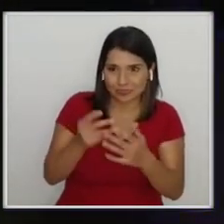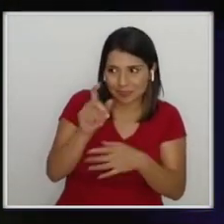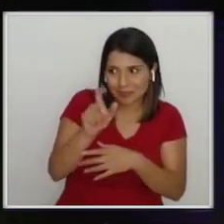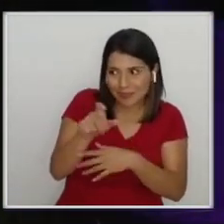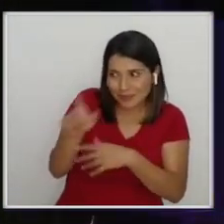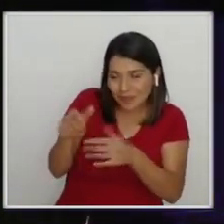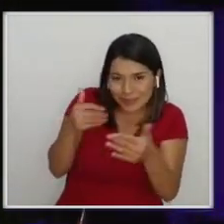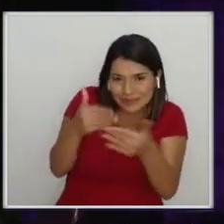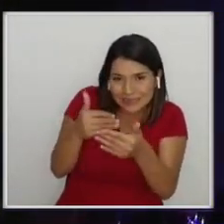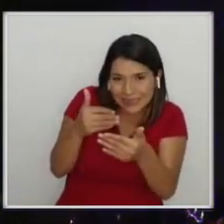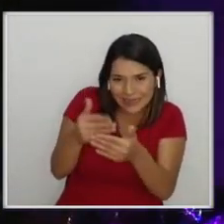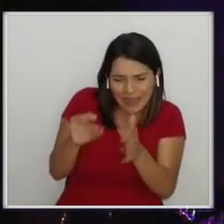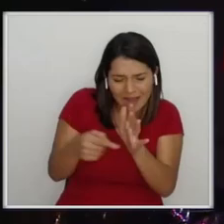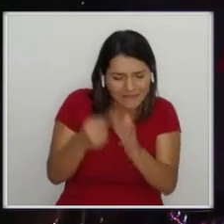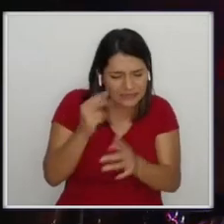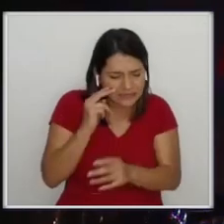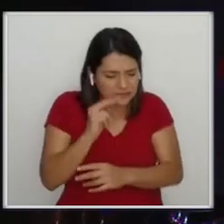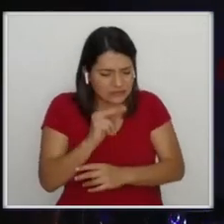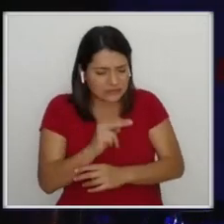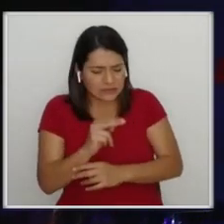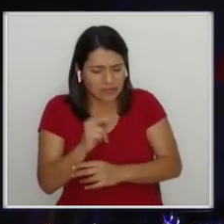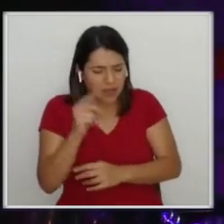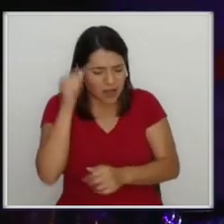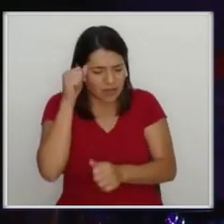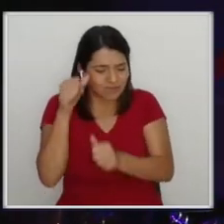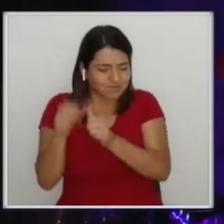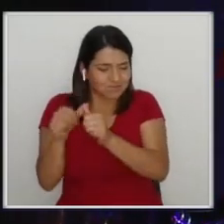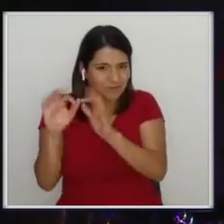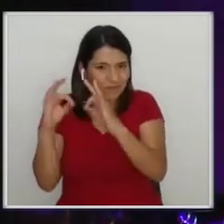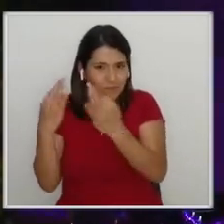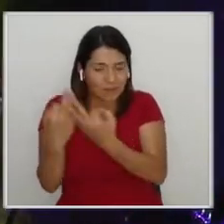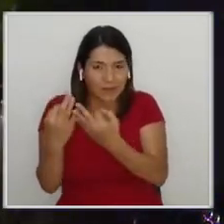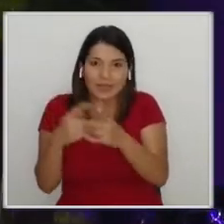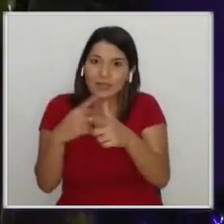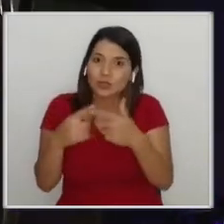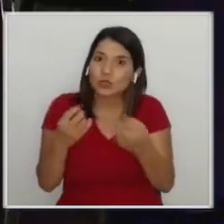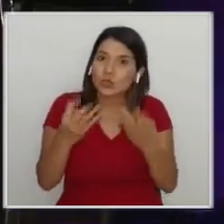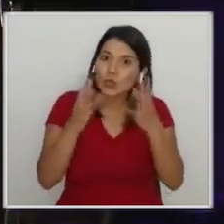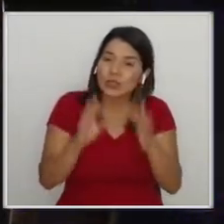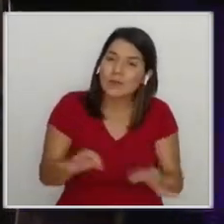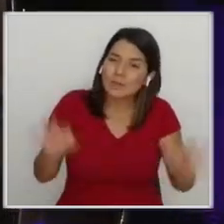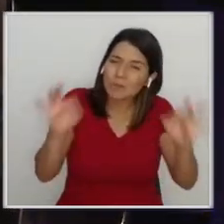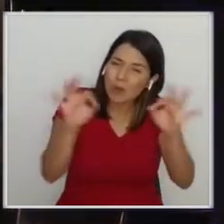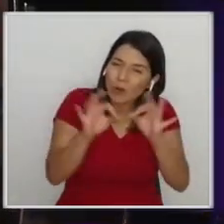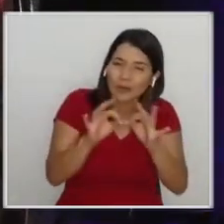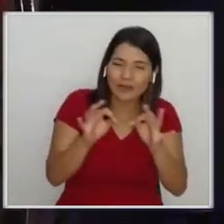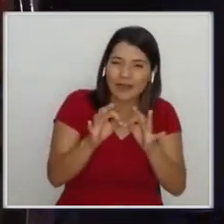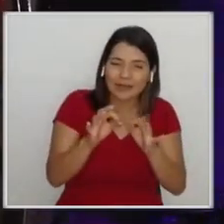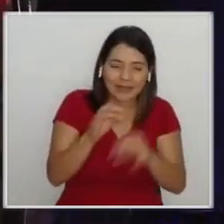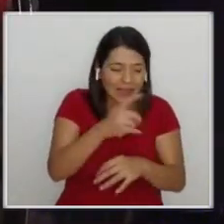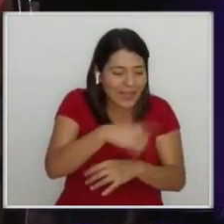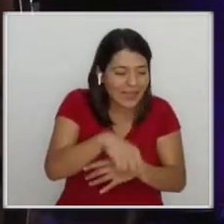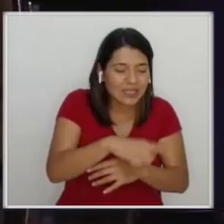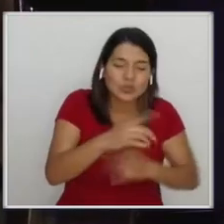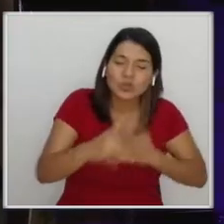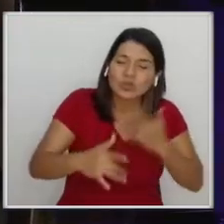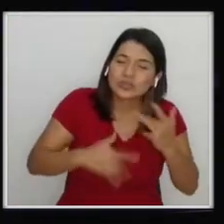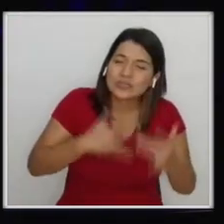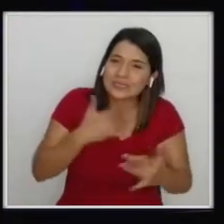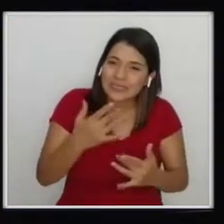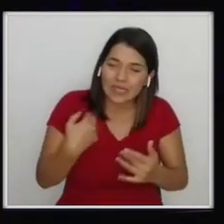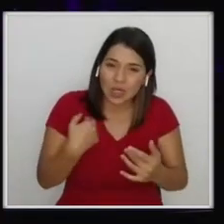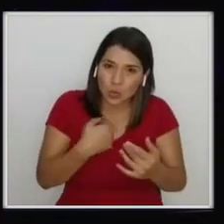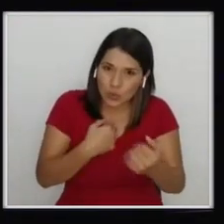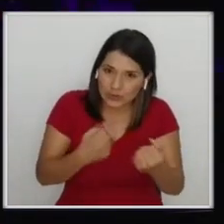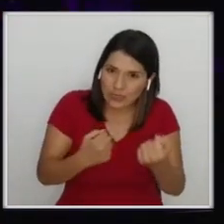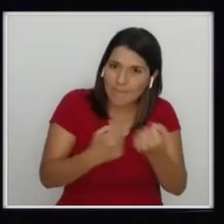como estos, y uno dice qué importante es que estas personas sientan que es una mano amiga, que es una